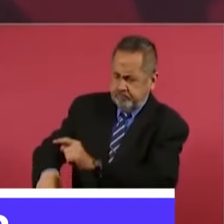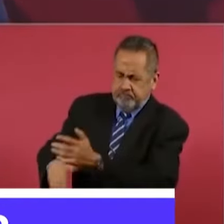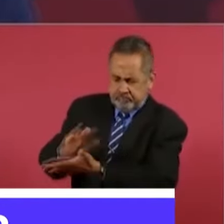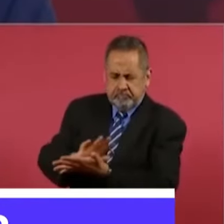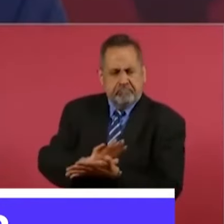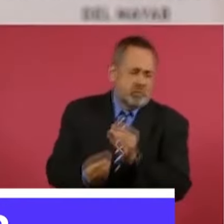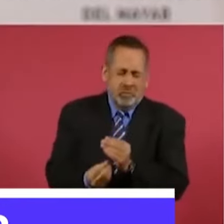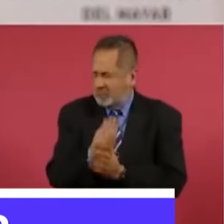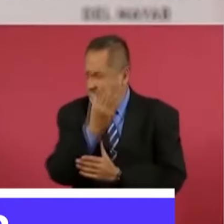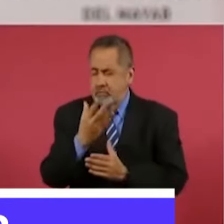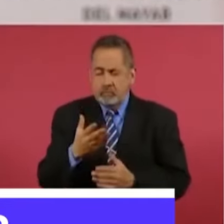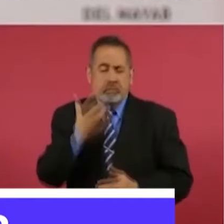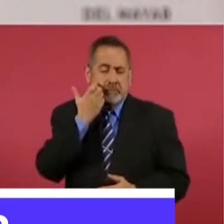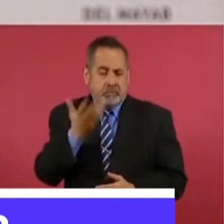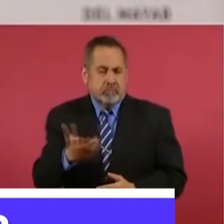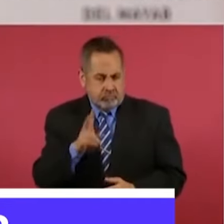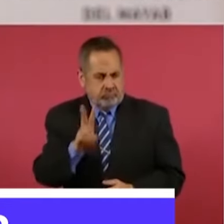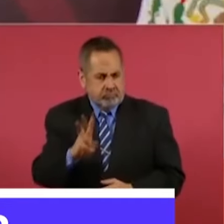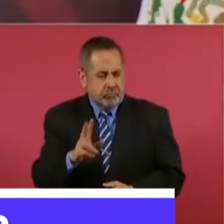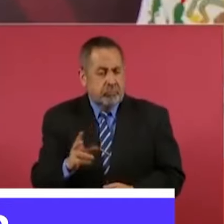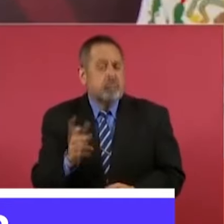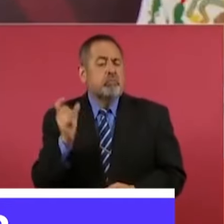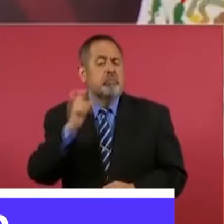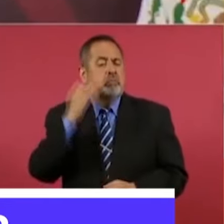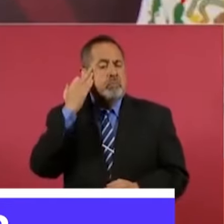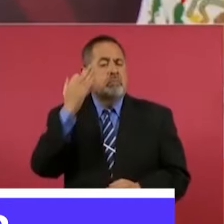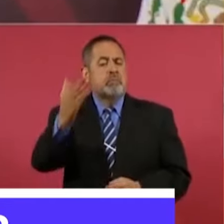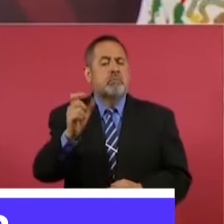energética, la deseo.